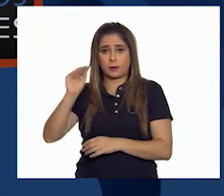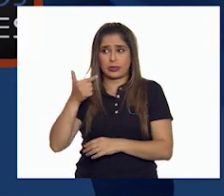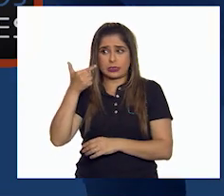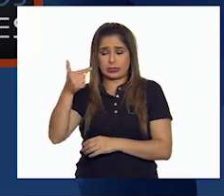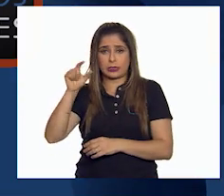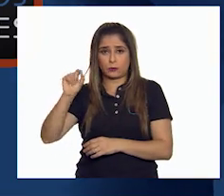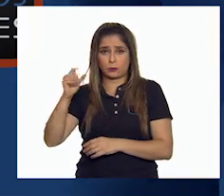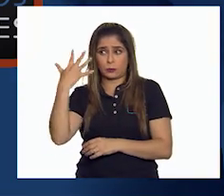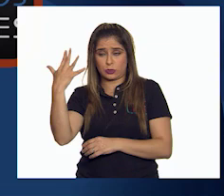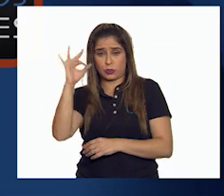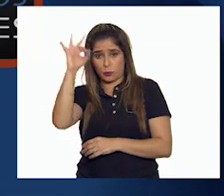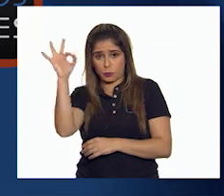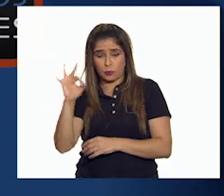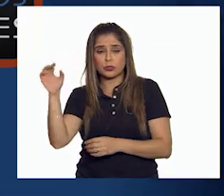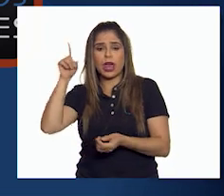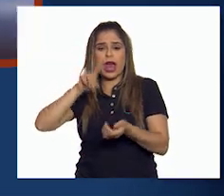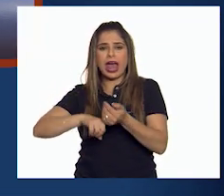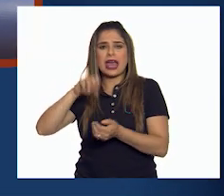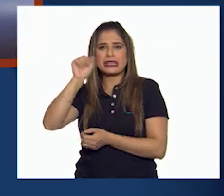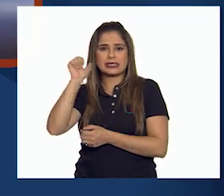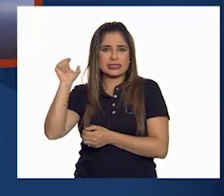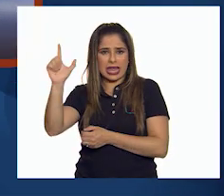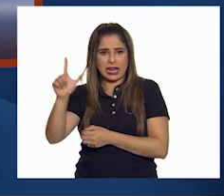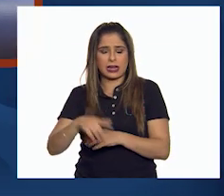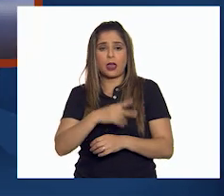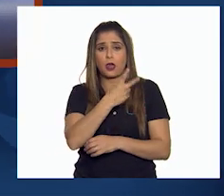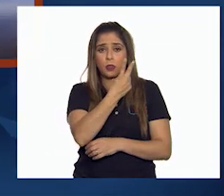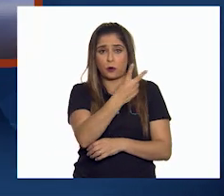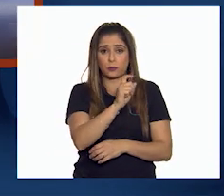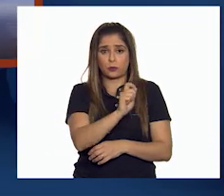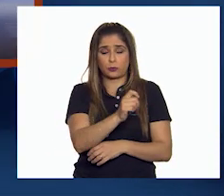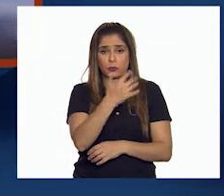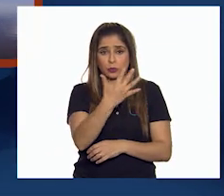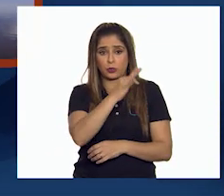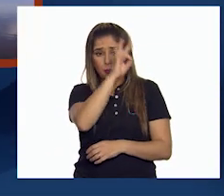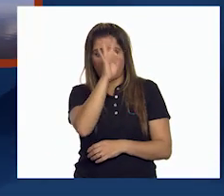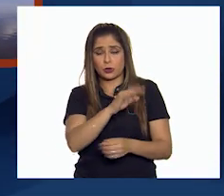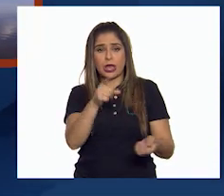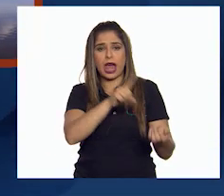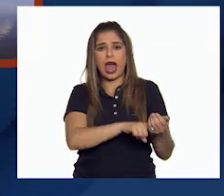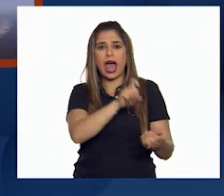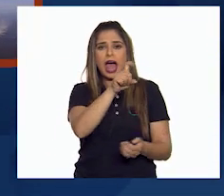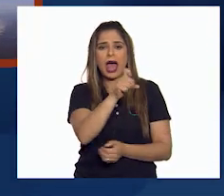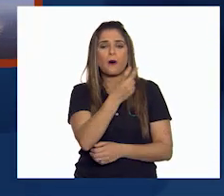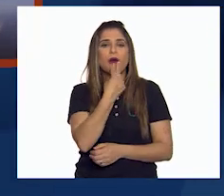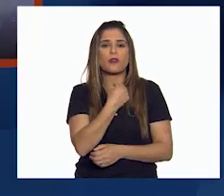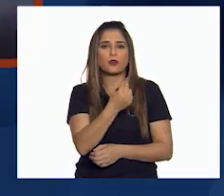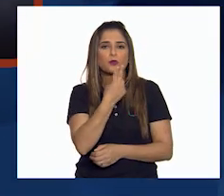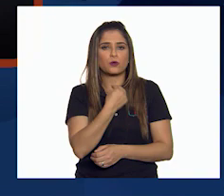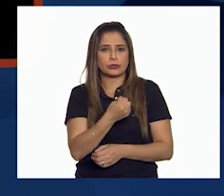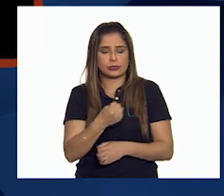97.5% es agua salada. El resto, 2.5%, es agua dulce.